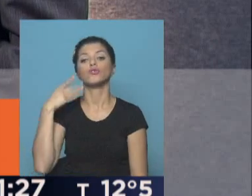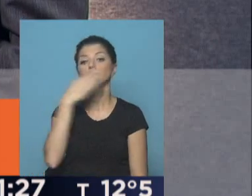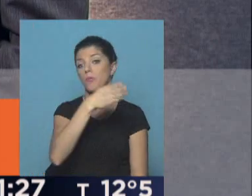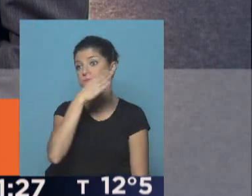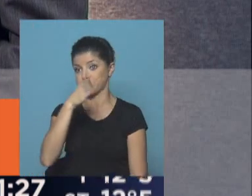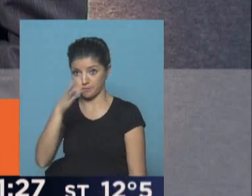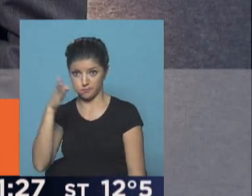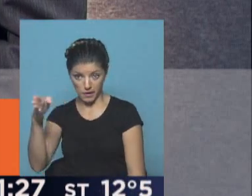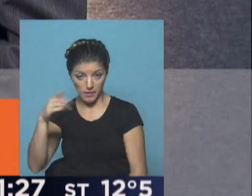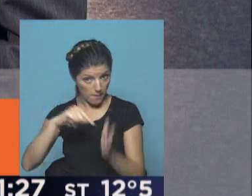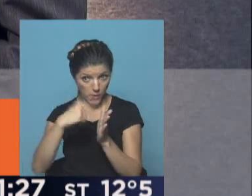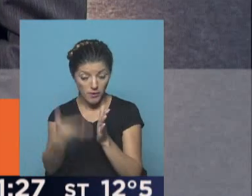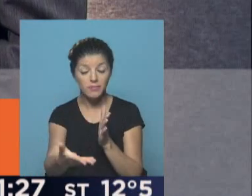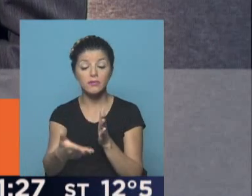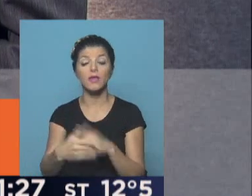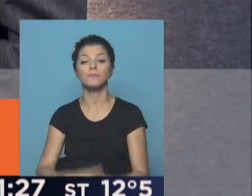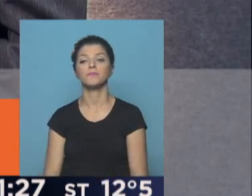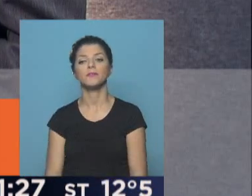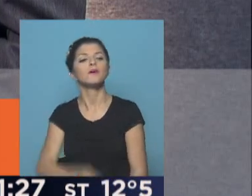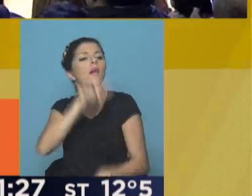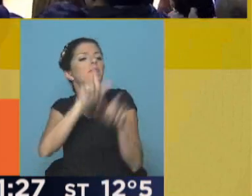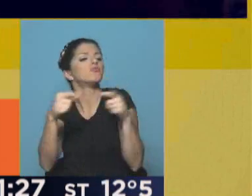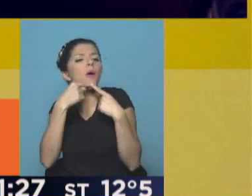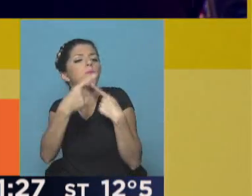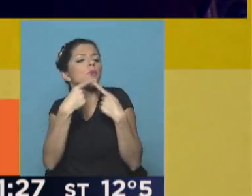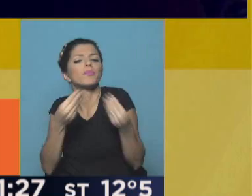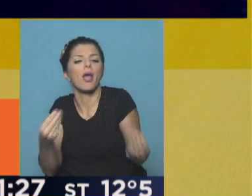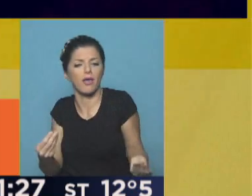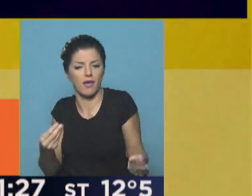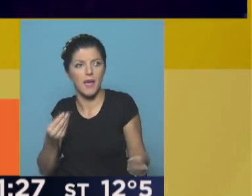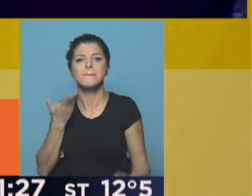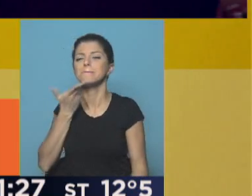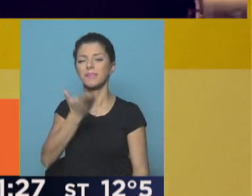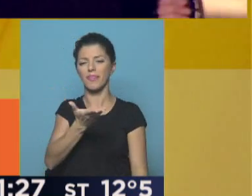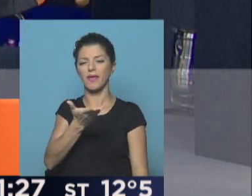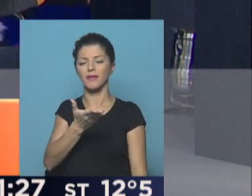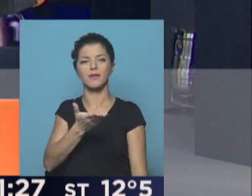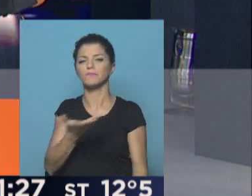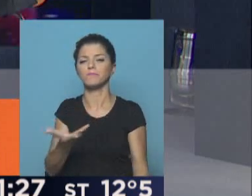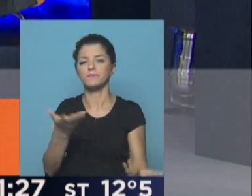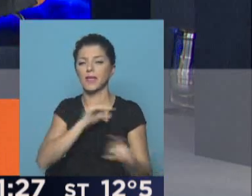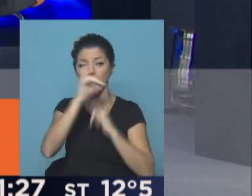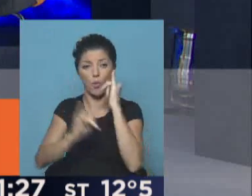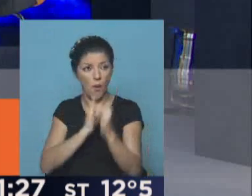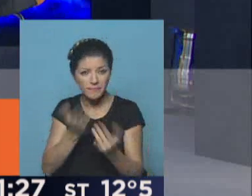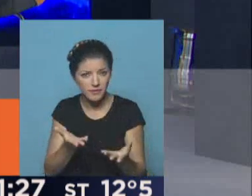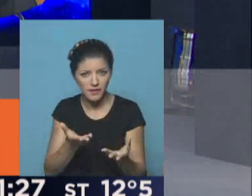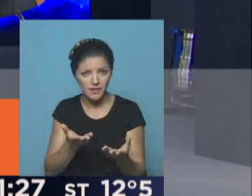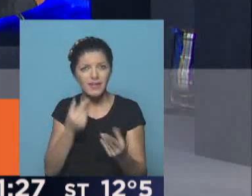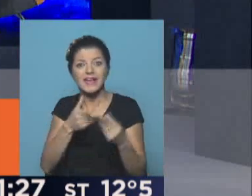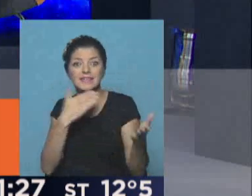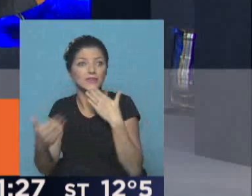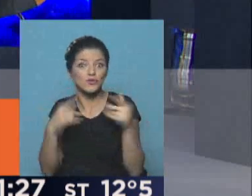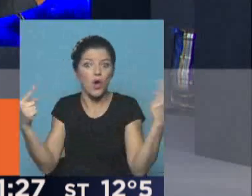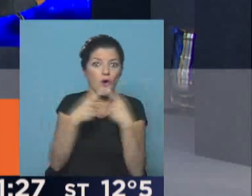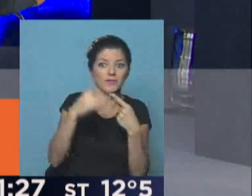otros lugares de la provincia y la gente que le pregunta le pregunta le pide que le cuente qué pasa o qué pasó con christina